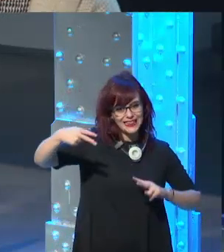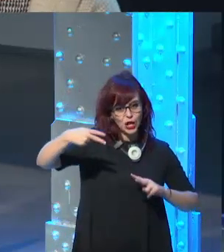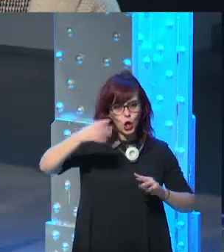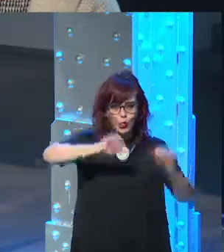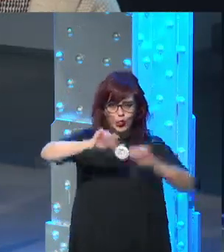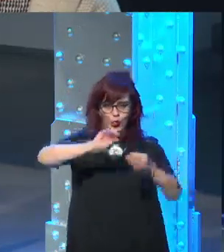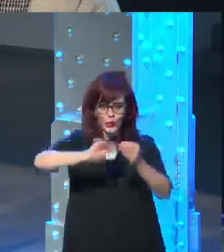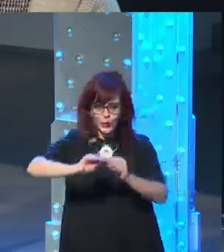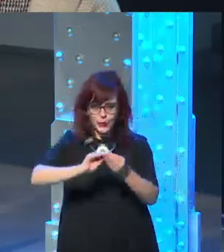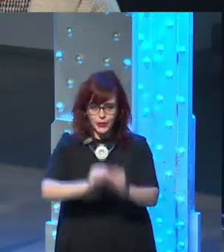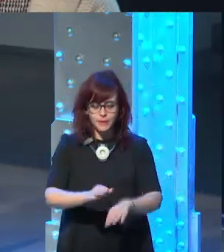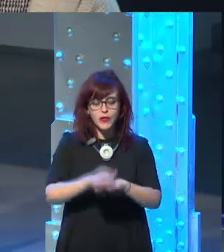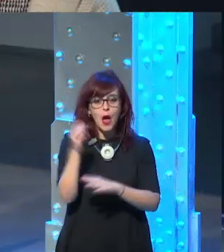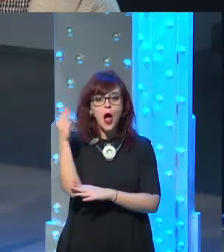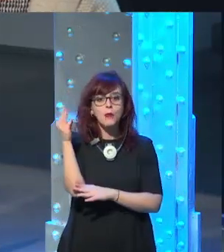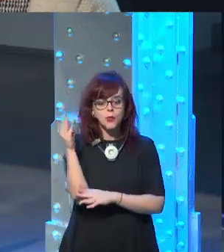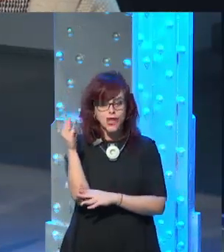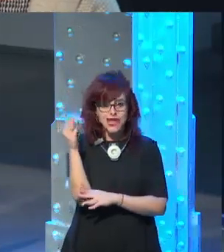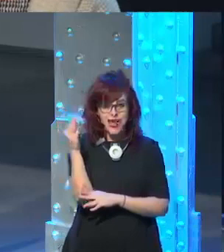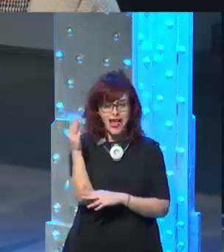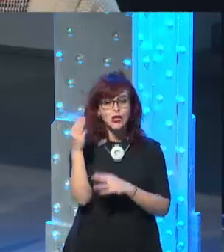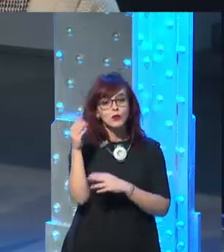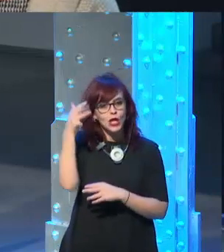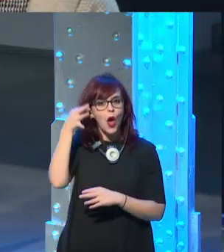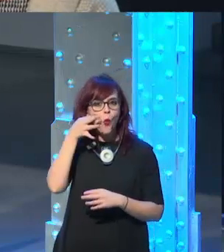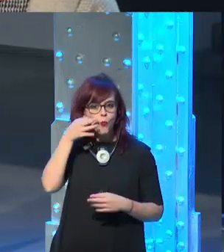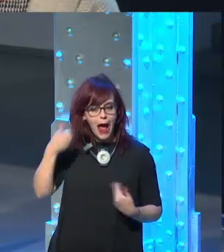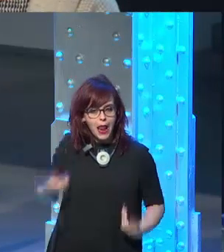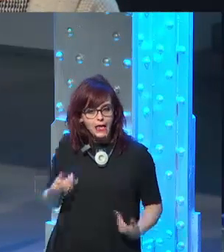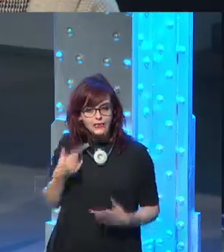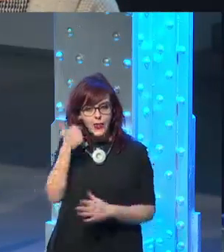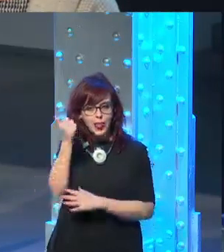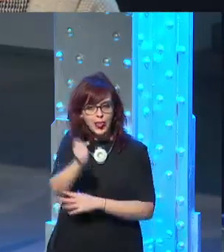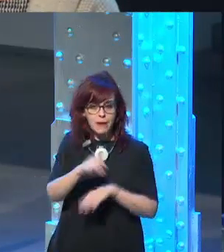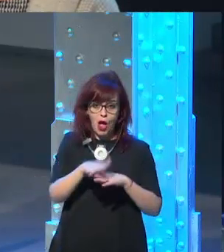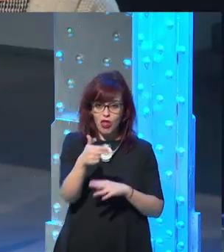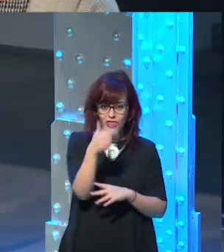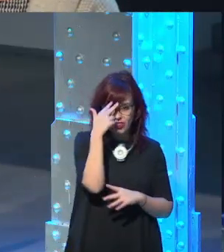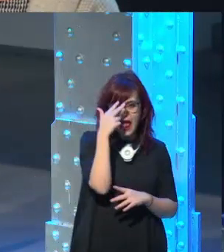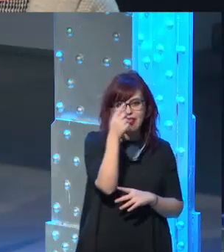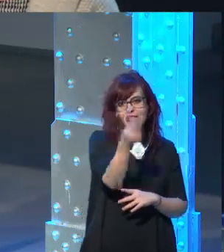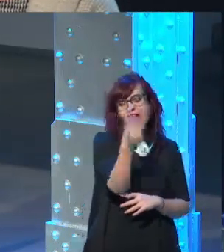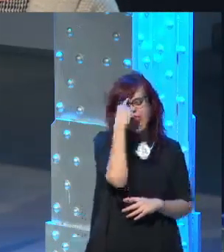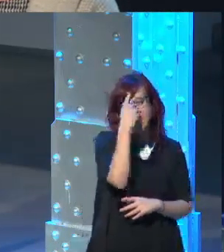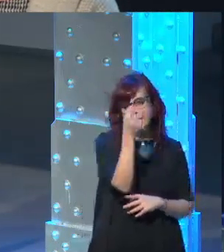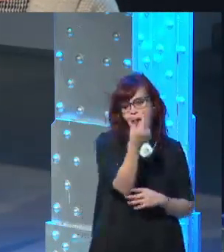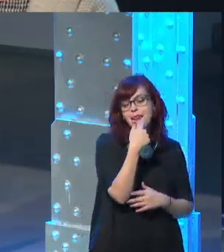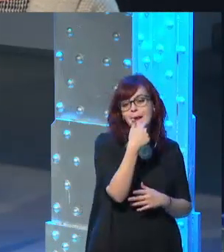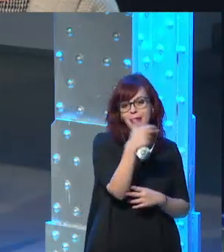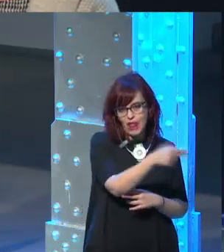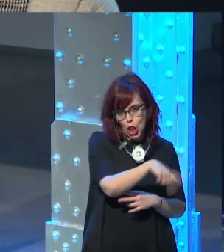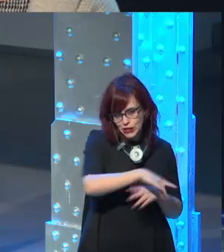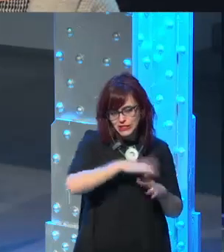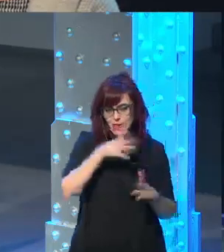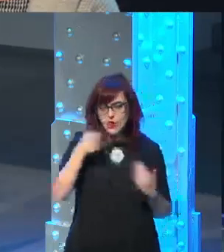que expresan proteínas humanas, no en Alzheimer de pez. Entonces, lógicamente, pues la transparencia, las ventajas